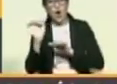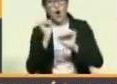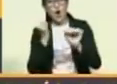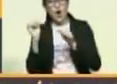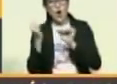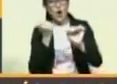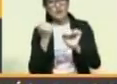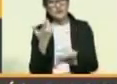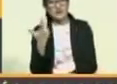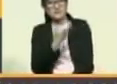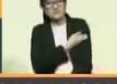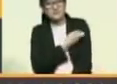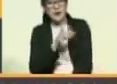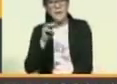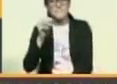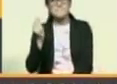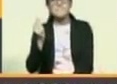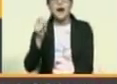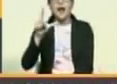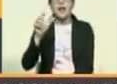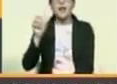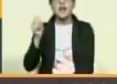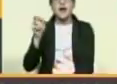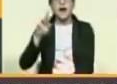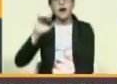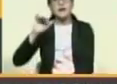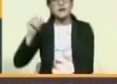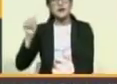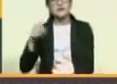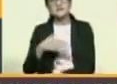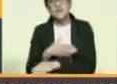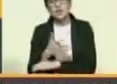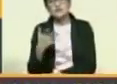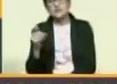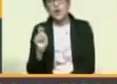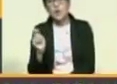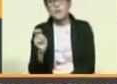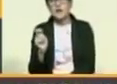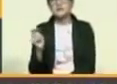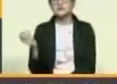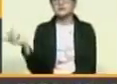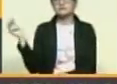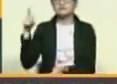toda la medicina contra la malaria, tardó 5 meses más en llegar a